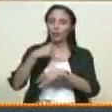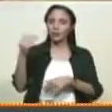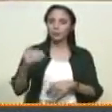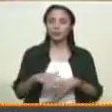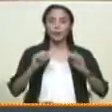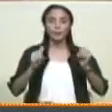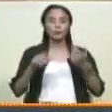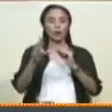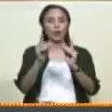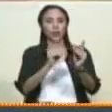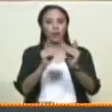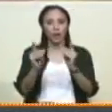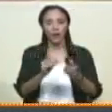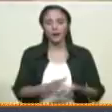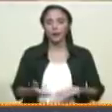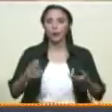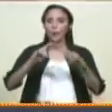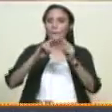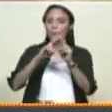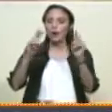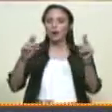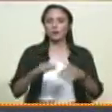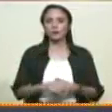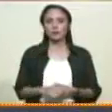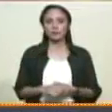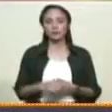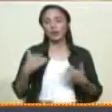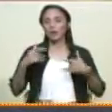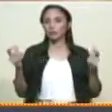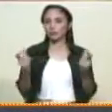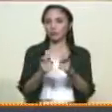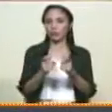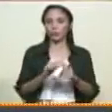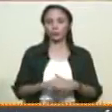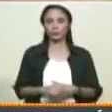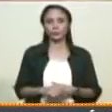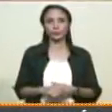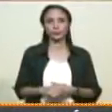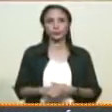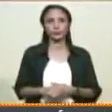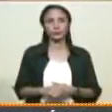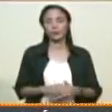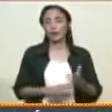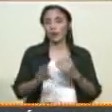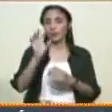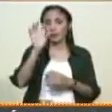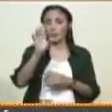habló, diálogo, paz, reunificación de nuestro país.